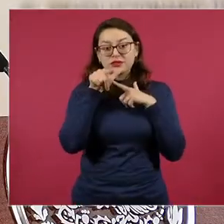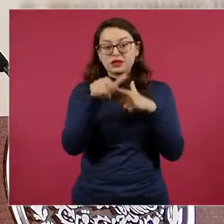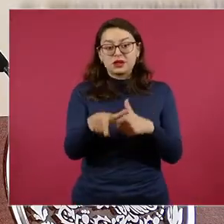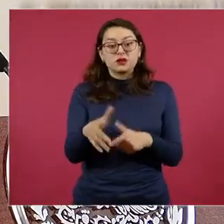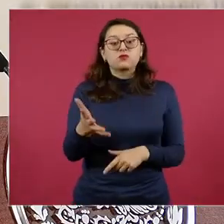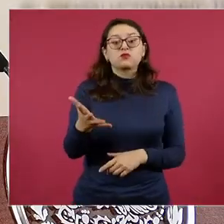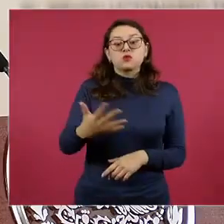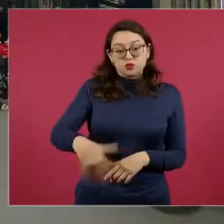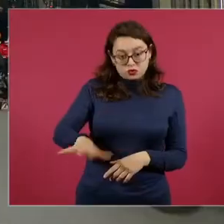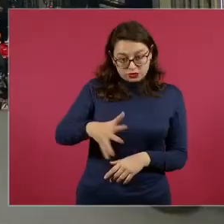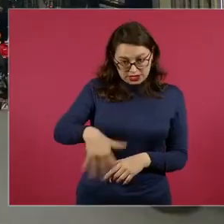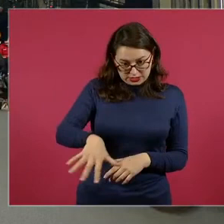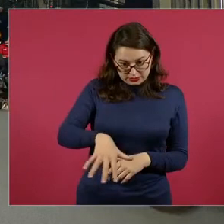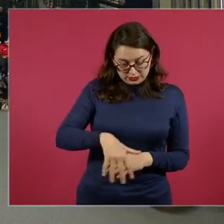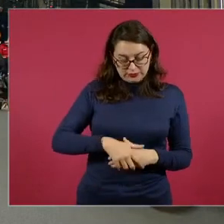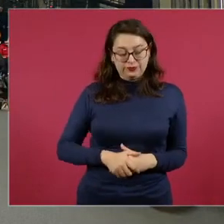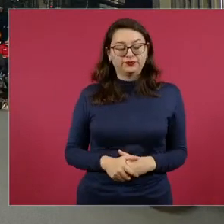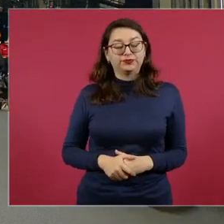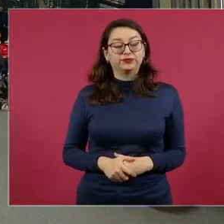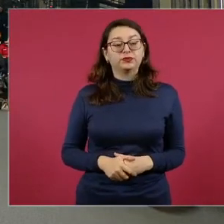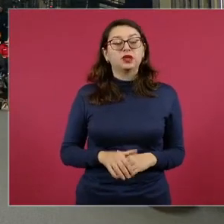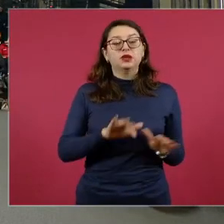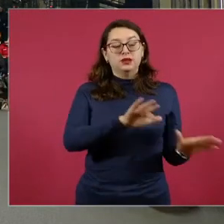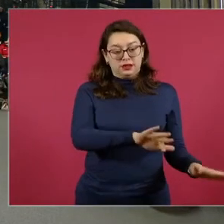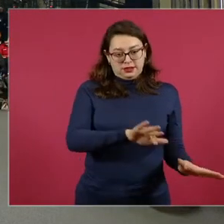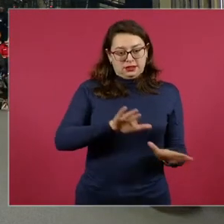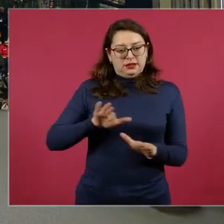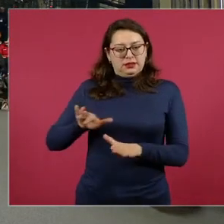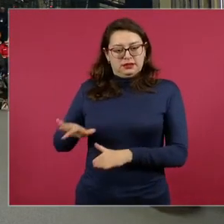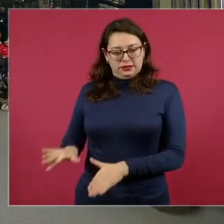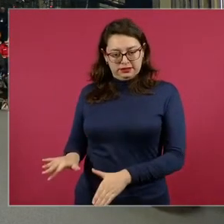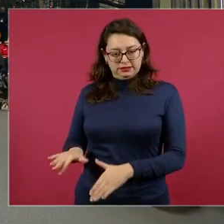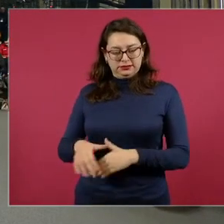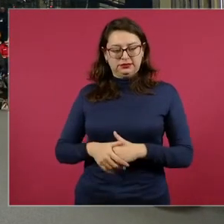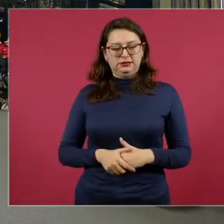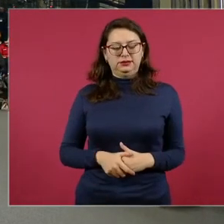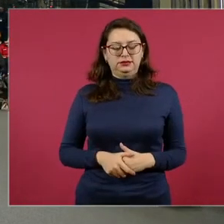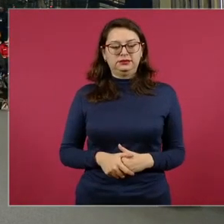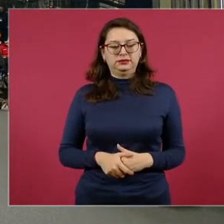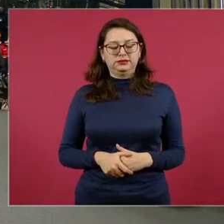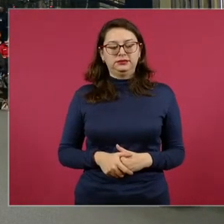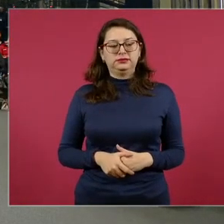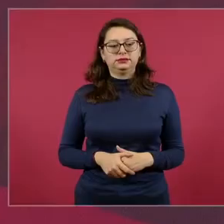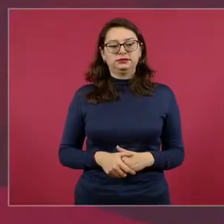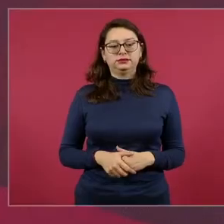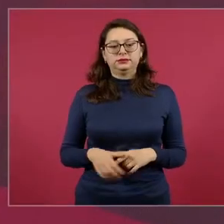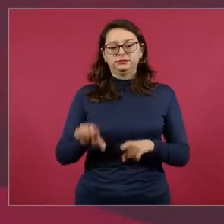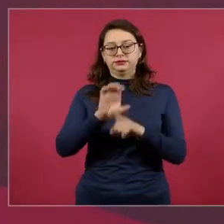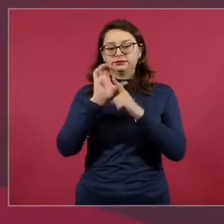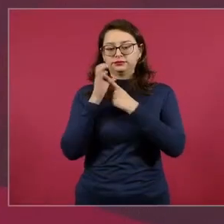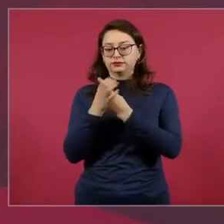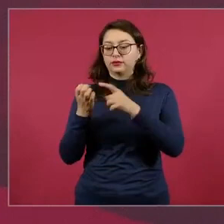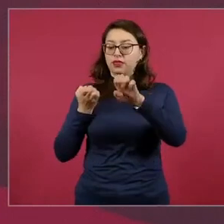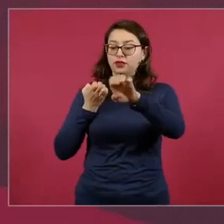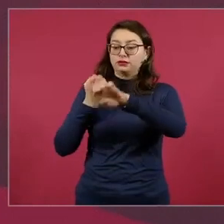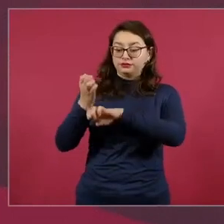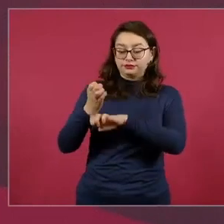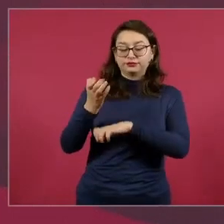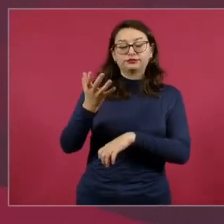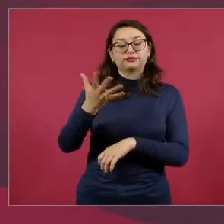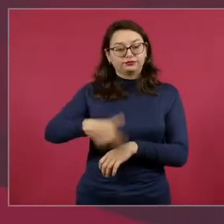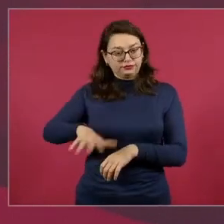asunto. Ahora bien, sobre el tema de las comisiones, mire usted que desde